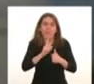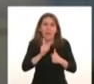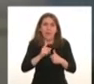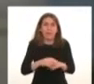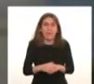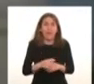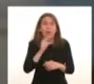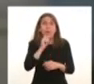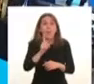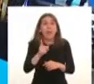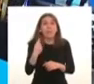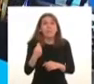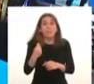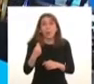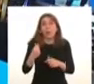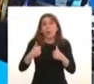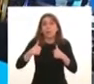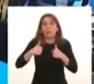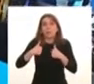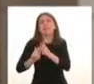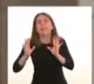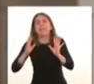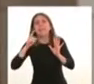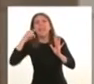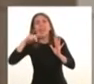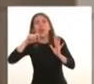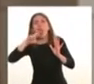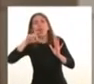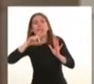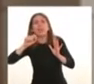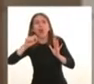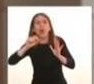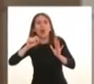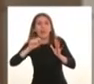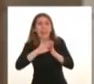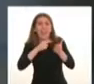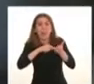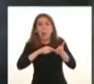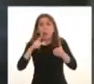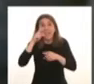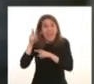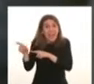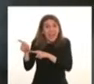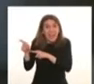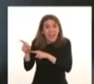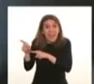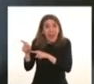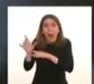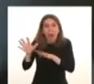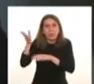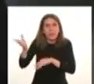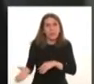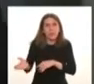No es fácil porque en mi vida aún antes y después de Néstor. Néstor en esencia fue eso. Fue un presidente